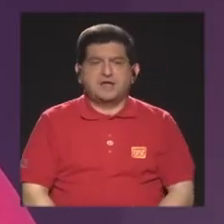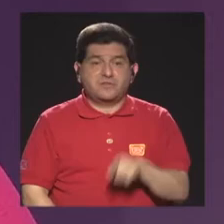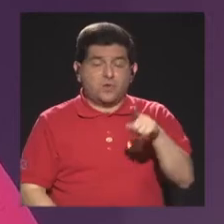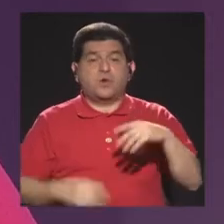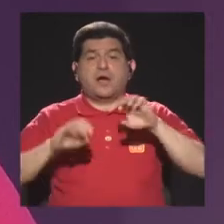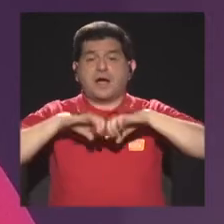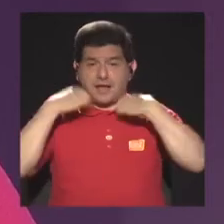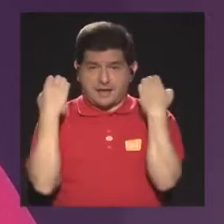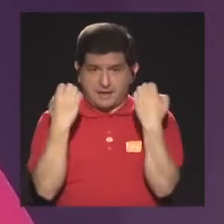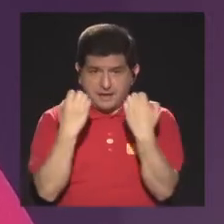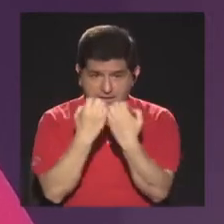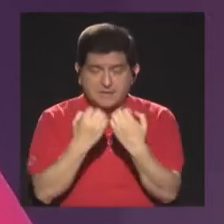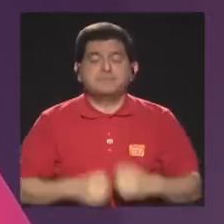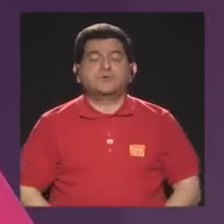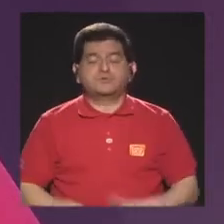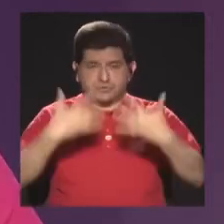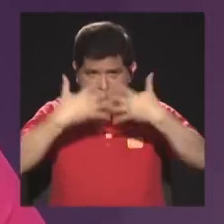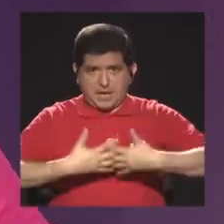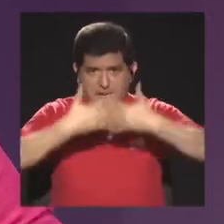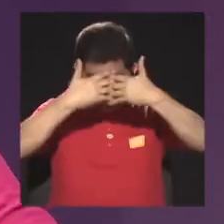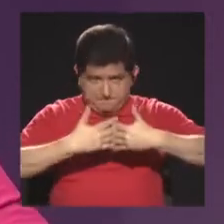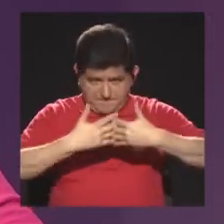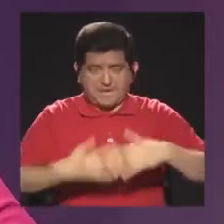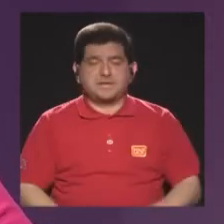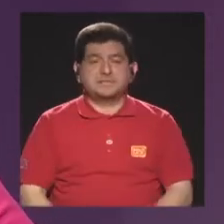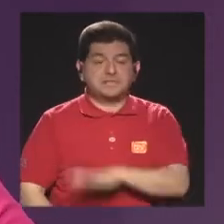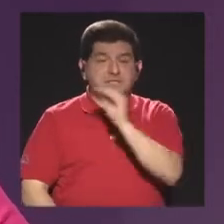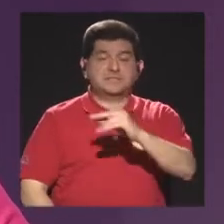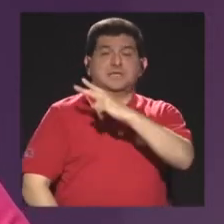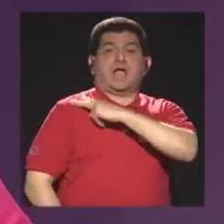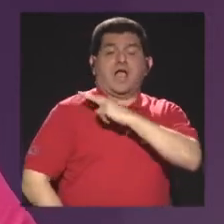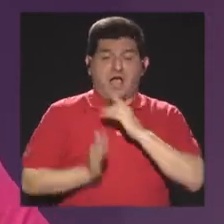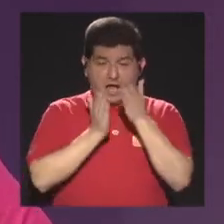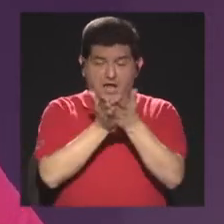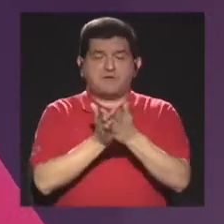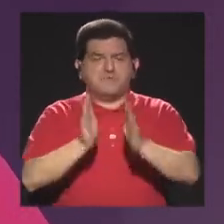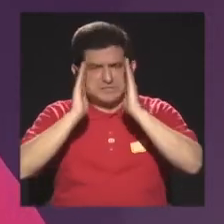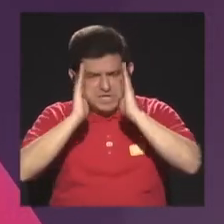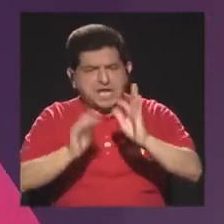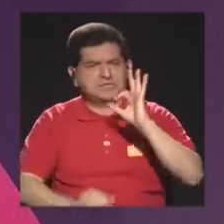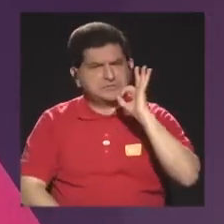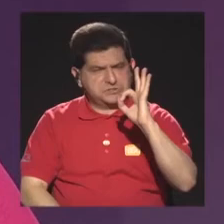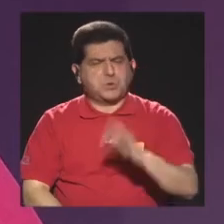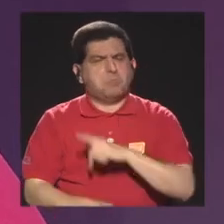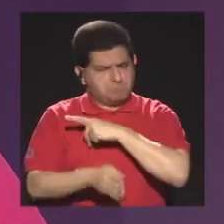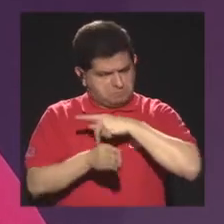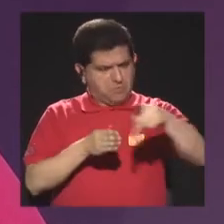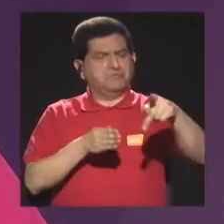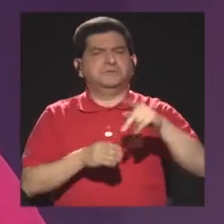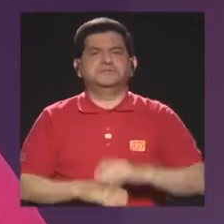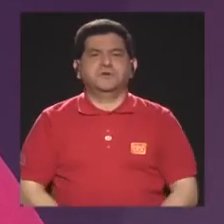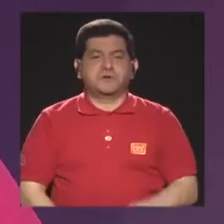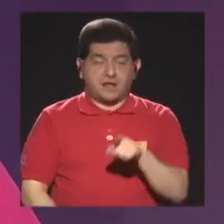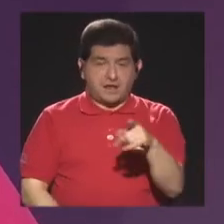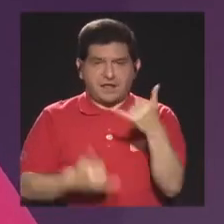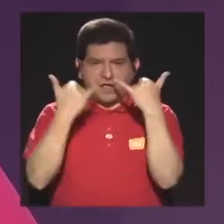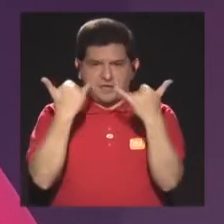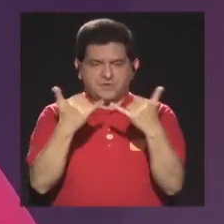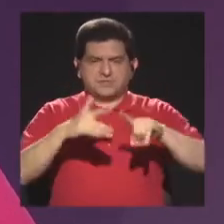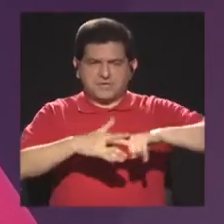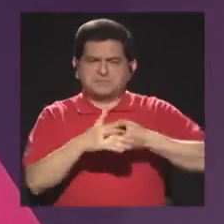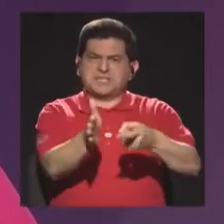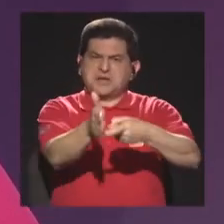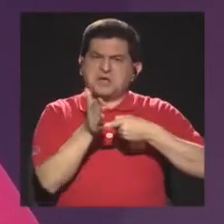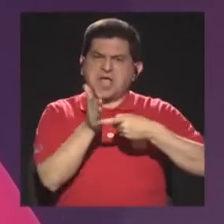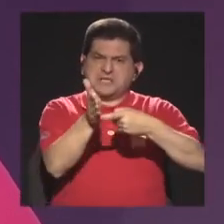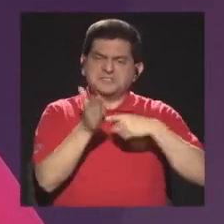estibadoras. Y los capitanes, nosotras le tratamos tan bien y profesionalmente que ellos de una vez empezaron a